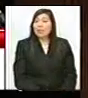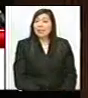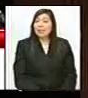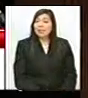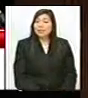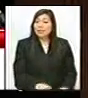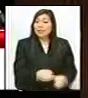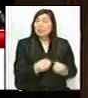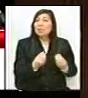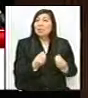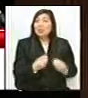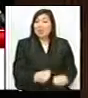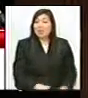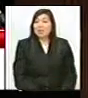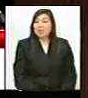Y voy a explicarles por qué. El doctor